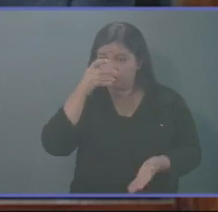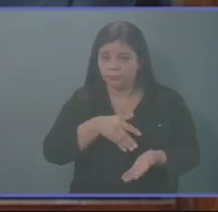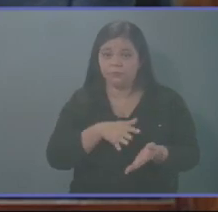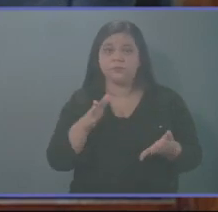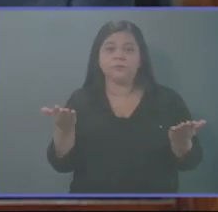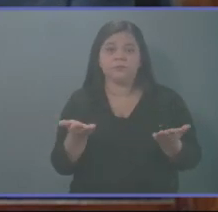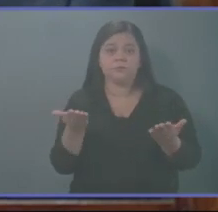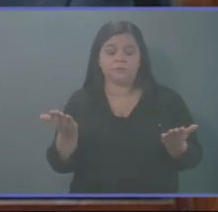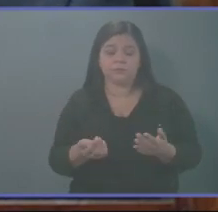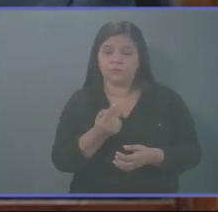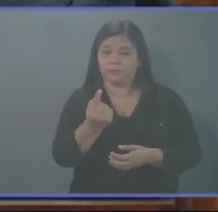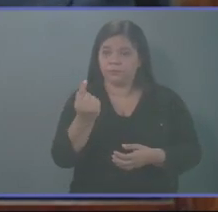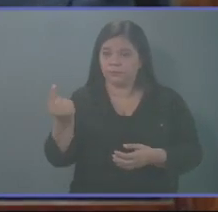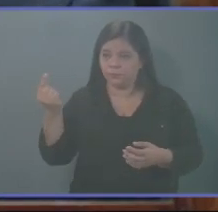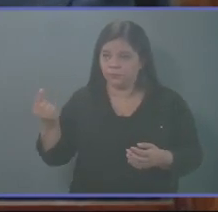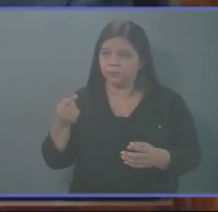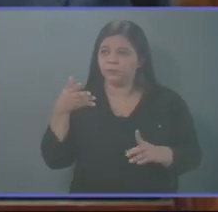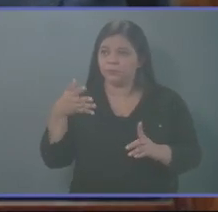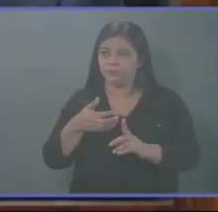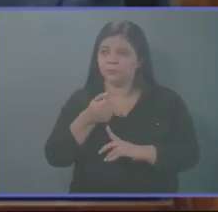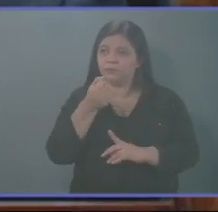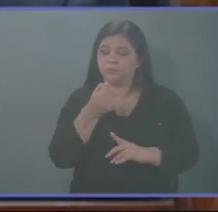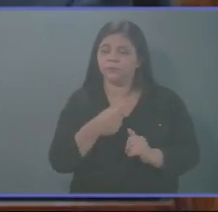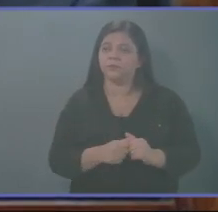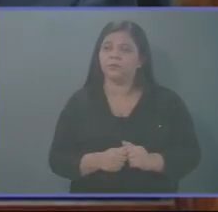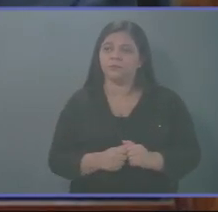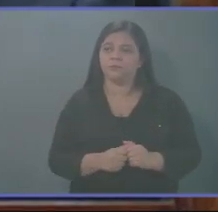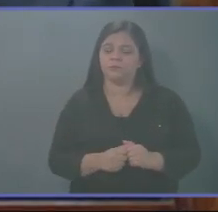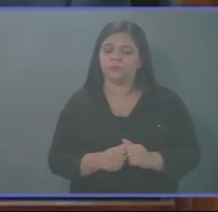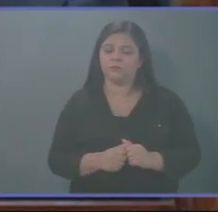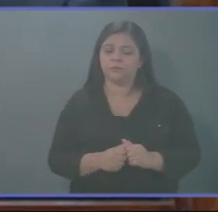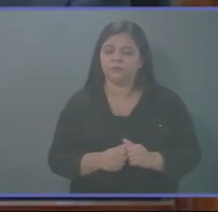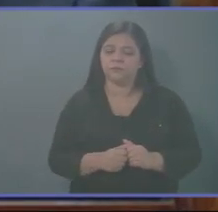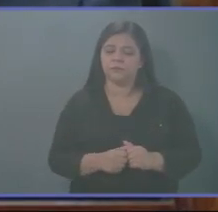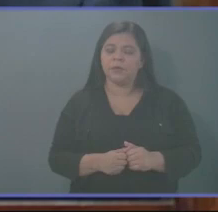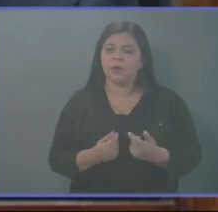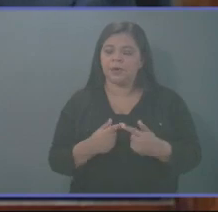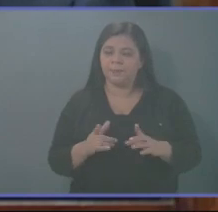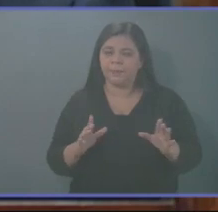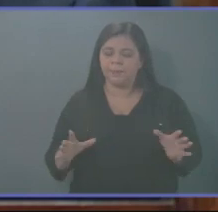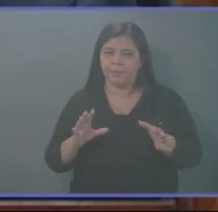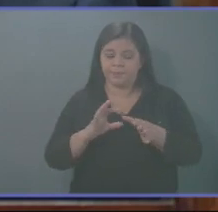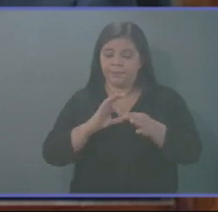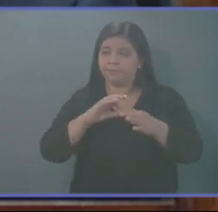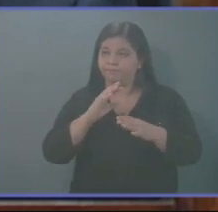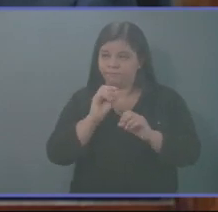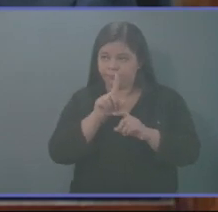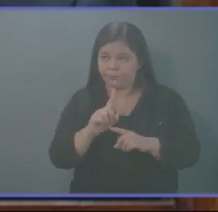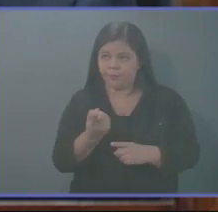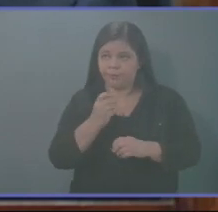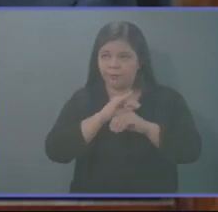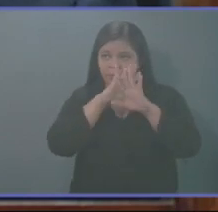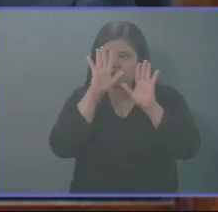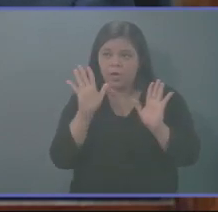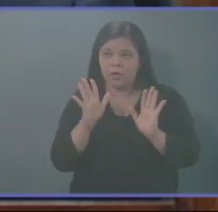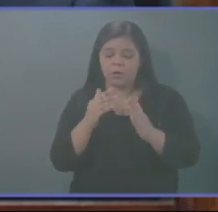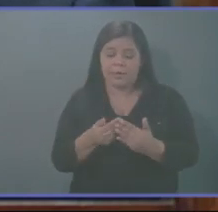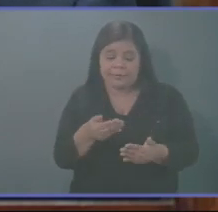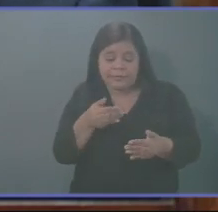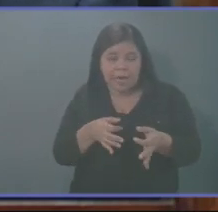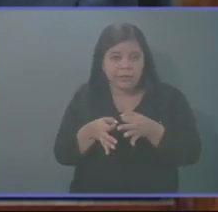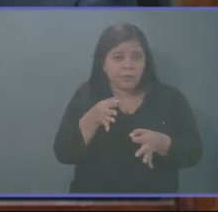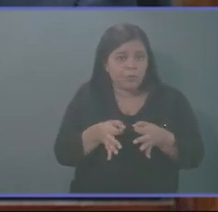los funcionarios sujetos de este privilegio constitucional. En primer lugar, debemos tener claro que el antejuicio,